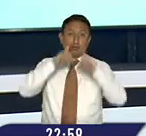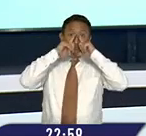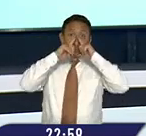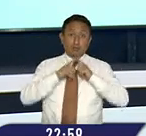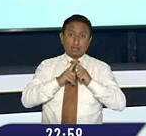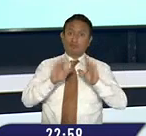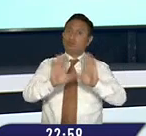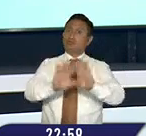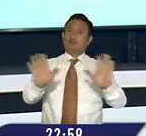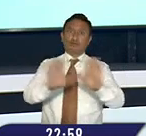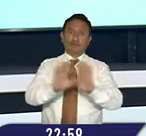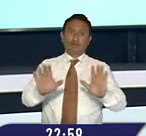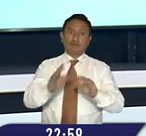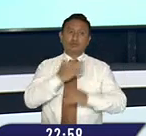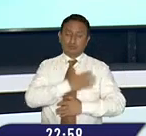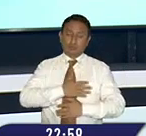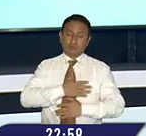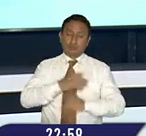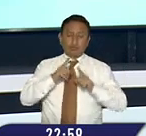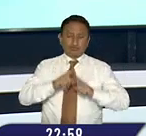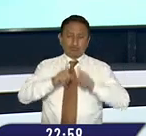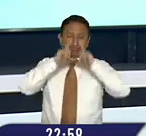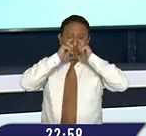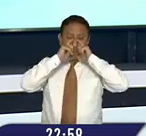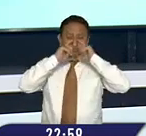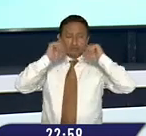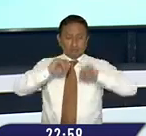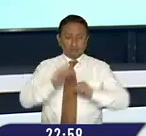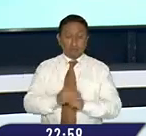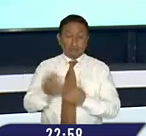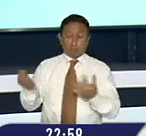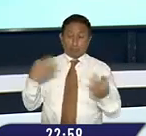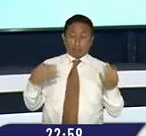mascarilla. Intente estar con la mascarilla todo el tiempo para evitar